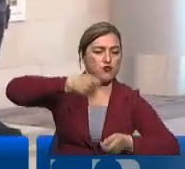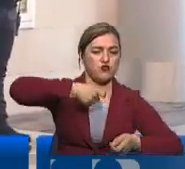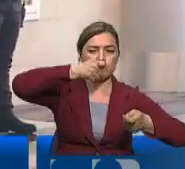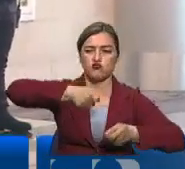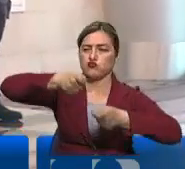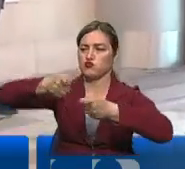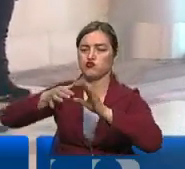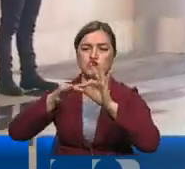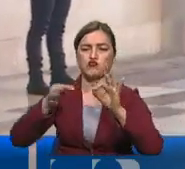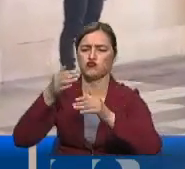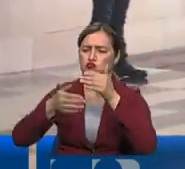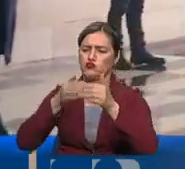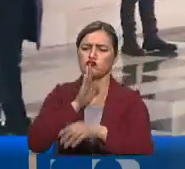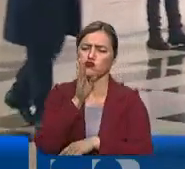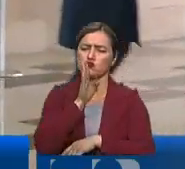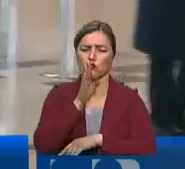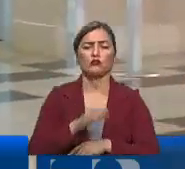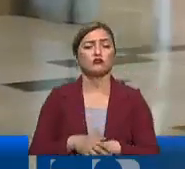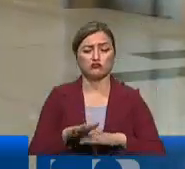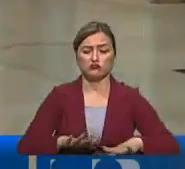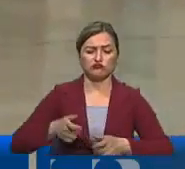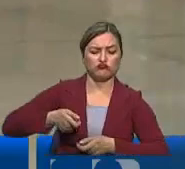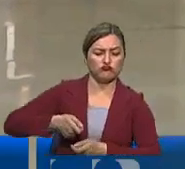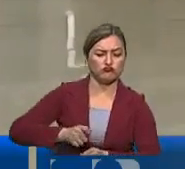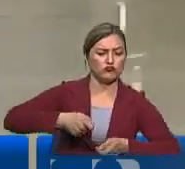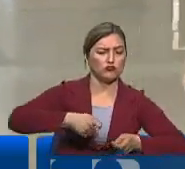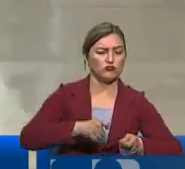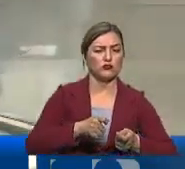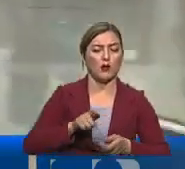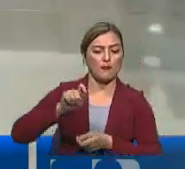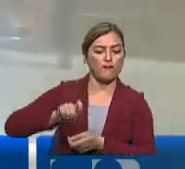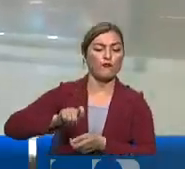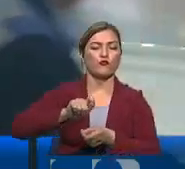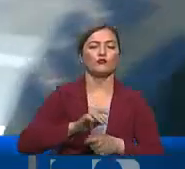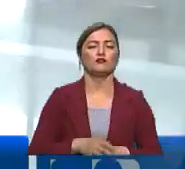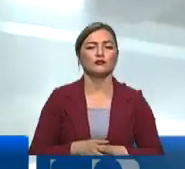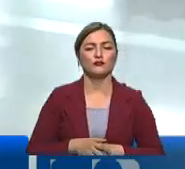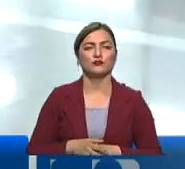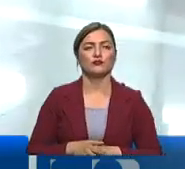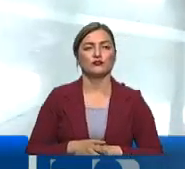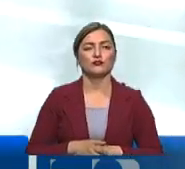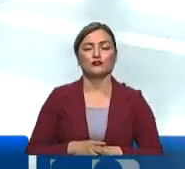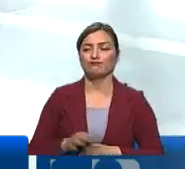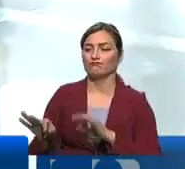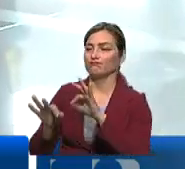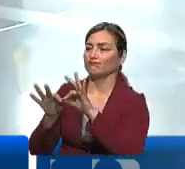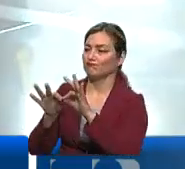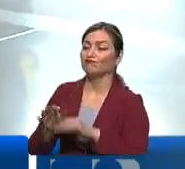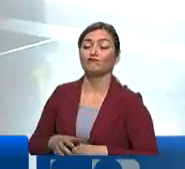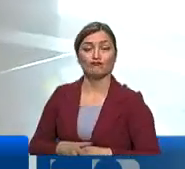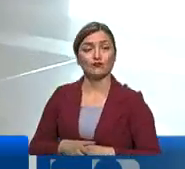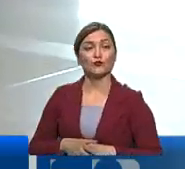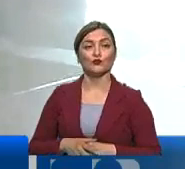desinfección periódica de superficies con desinfectantes y también con termonebulización. Perfecto, gerente. Ahora vamos con